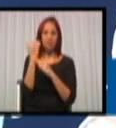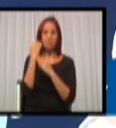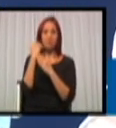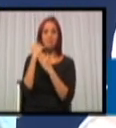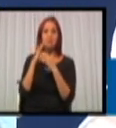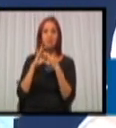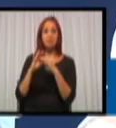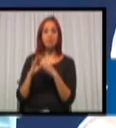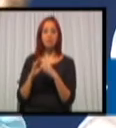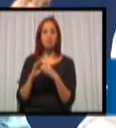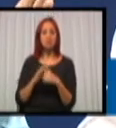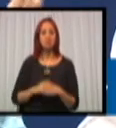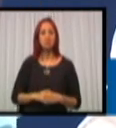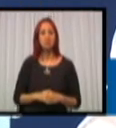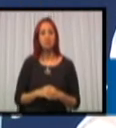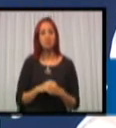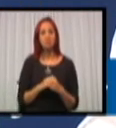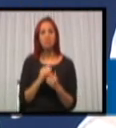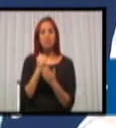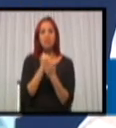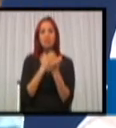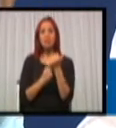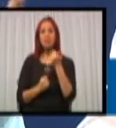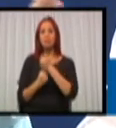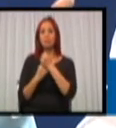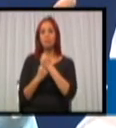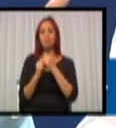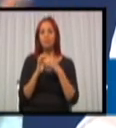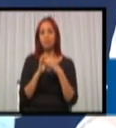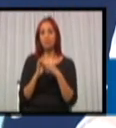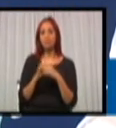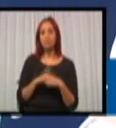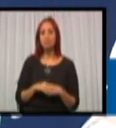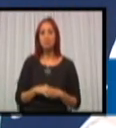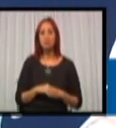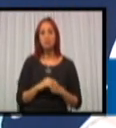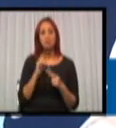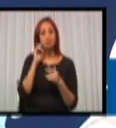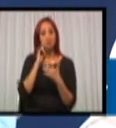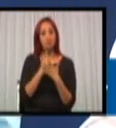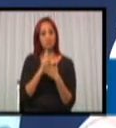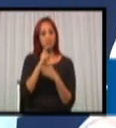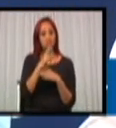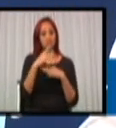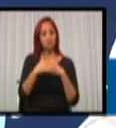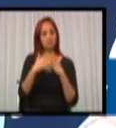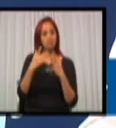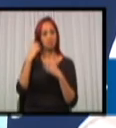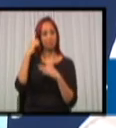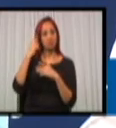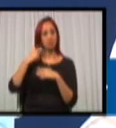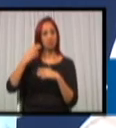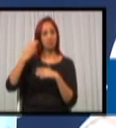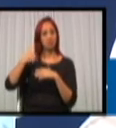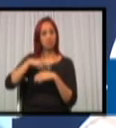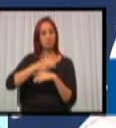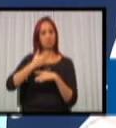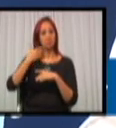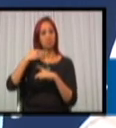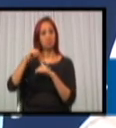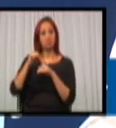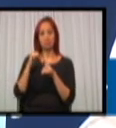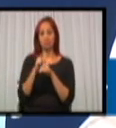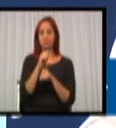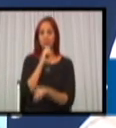actualmente, aunque parezca poco para algunos otros cantones, actualmente tenemos dos panaderías, que eso para antes, para nosotros, era una situación